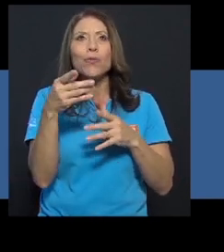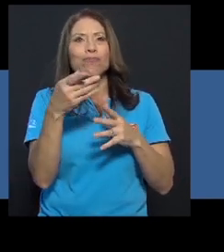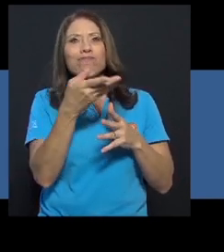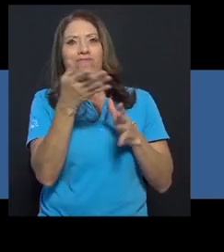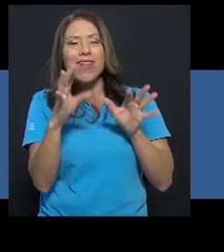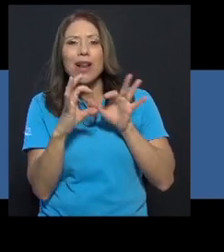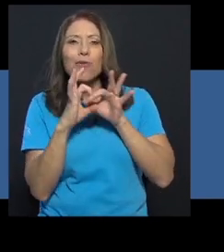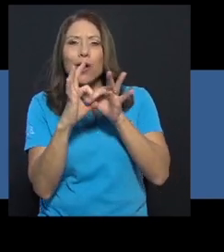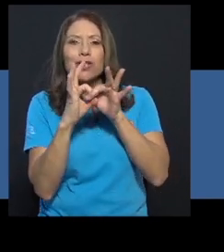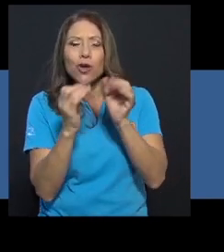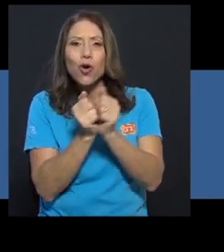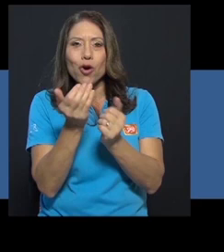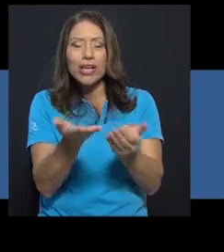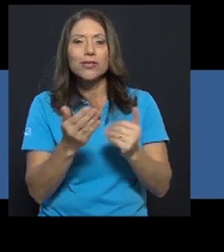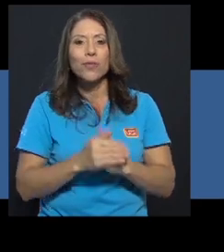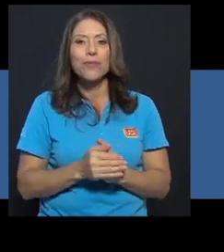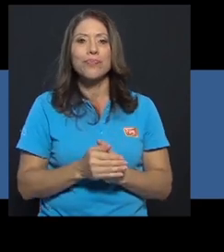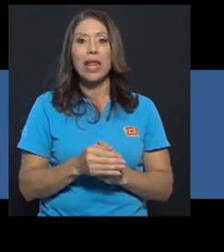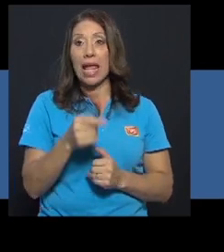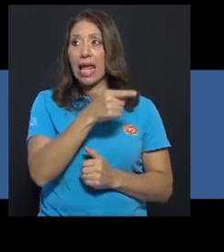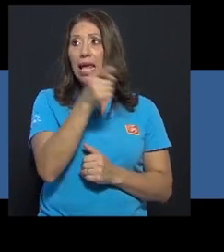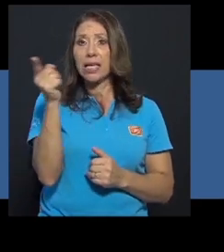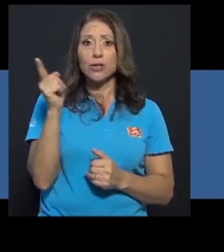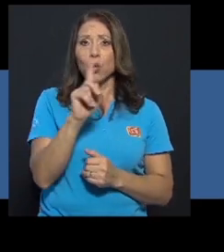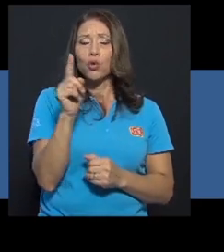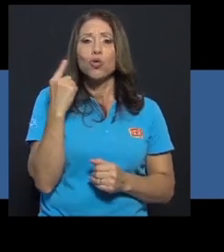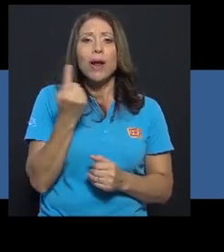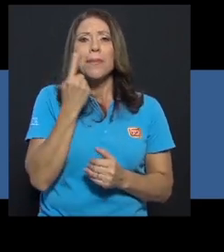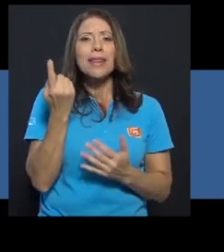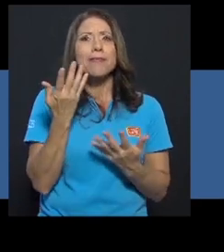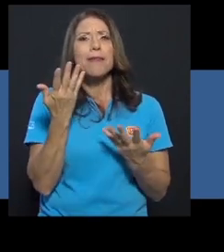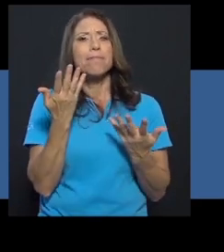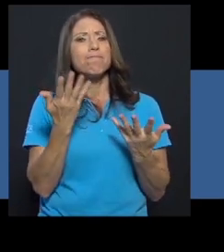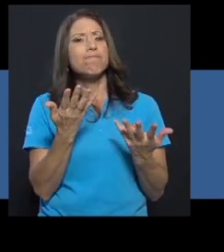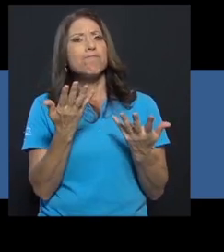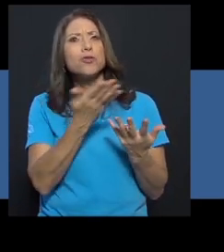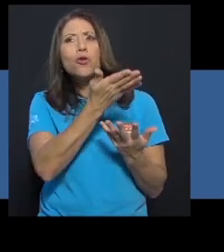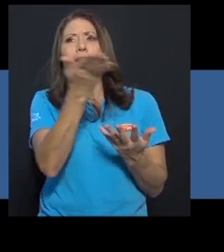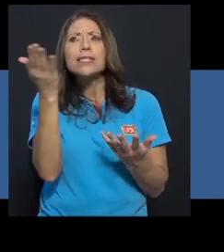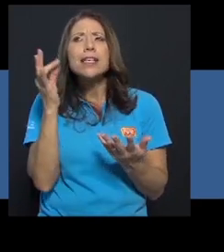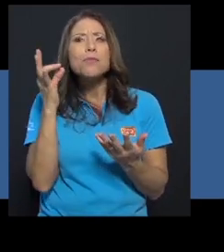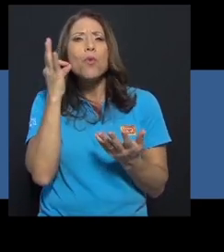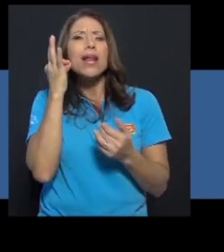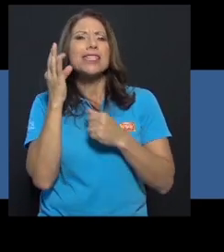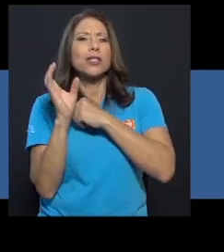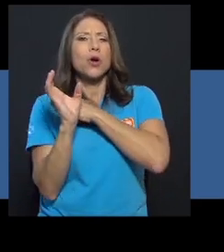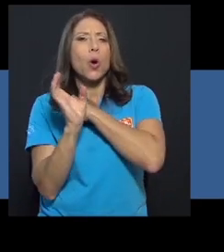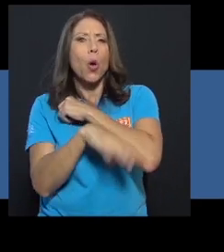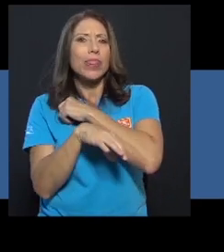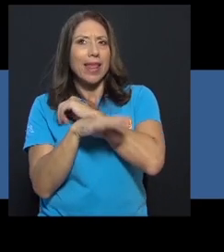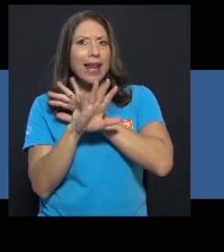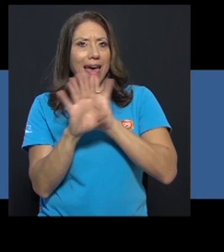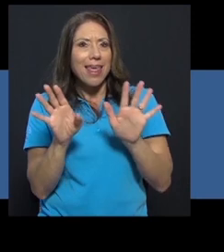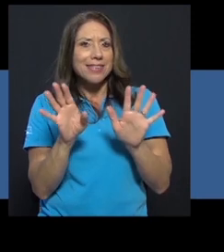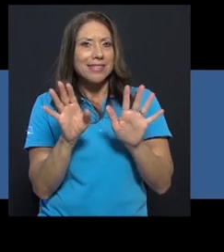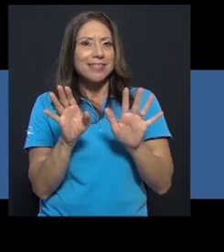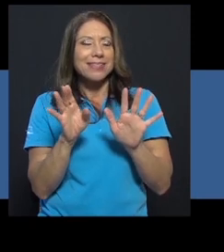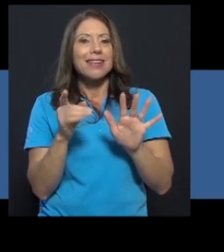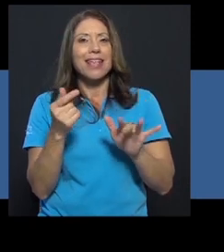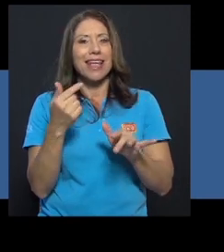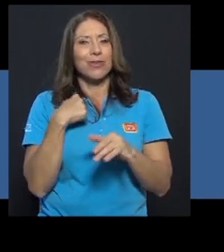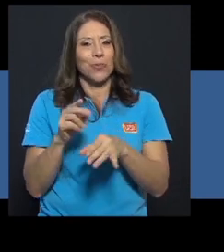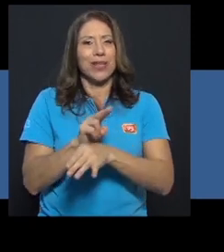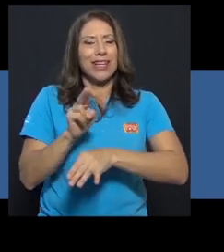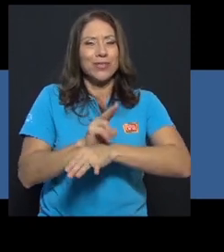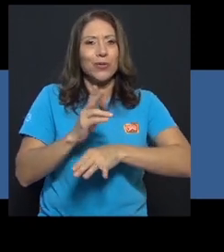conexión con eso, ¿verdad? Esto no solamente son esas mujeres condenadas, digamos, que yo